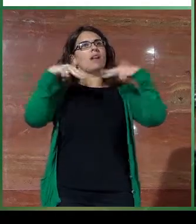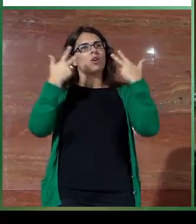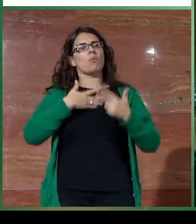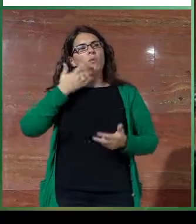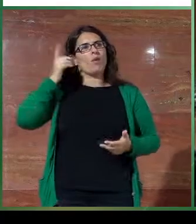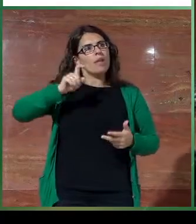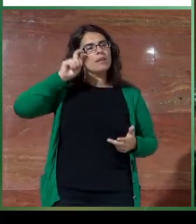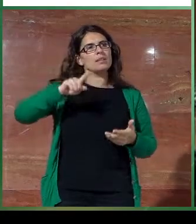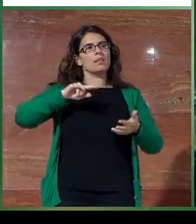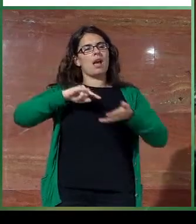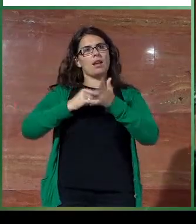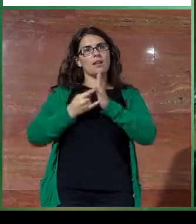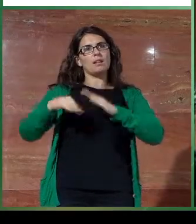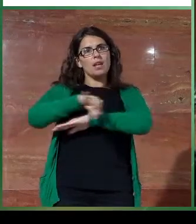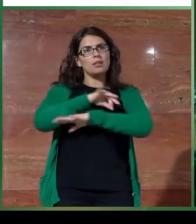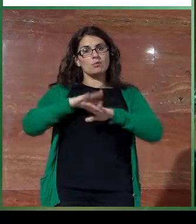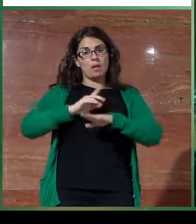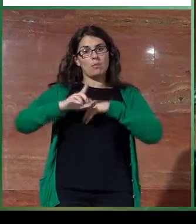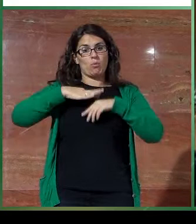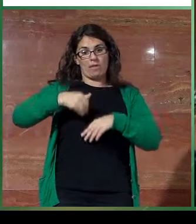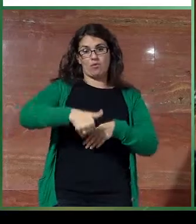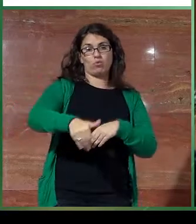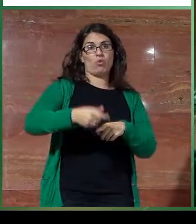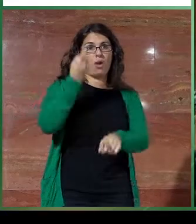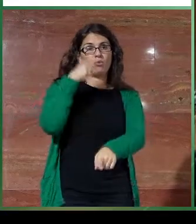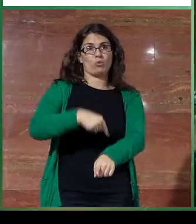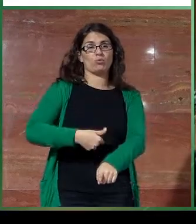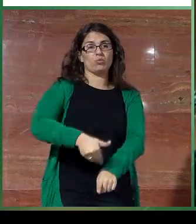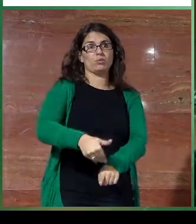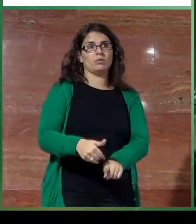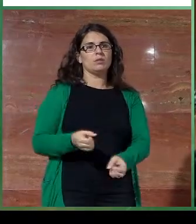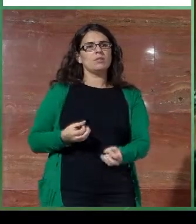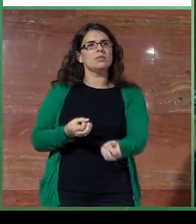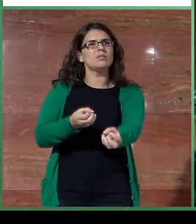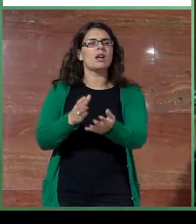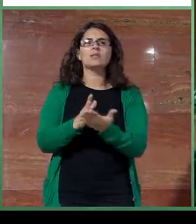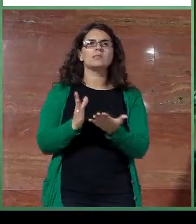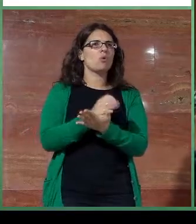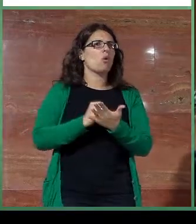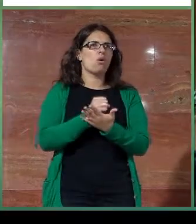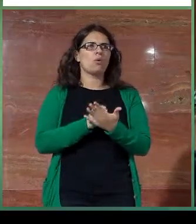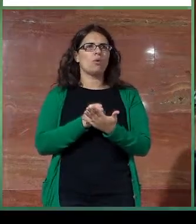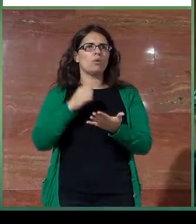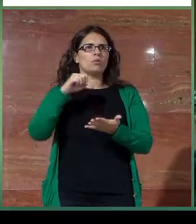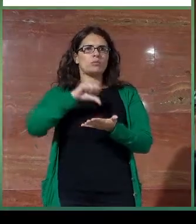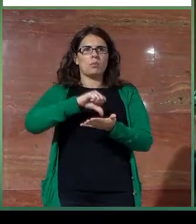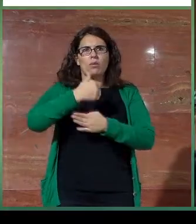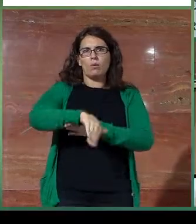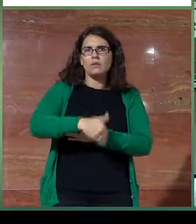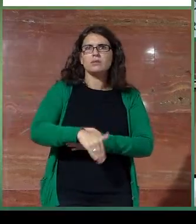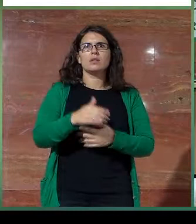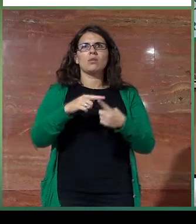arquitectos, transmitir a los futuros arquitectos una implicación a todas las escalas, a nivel urbanístico, a